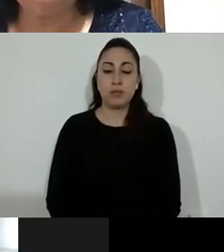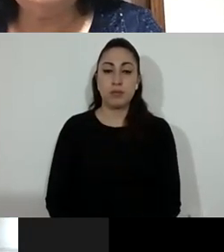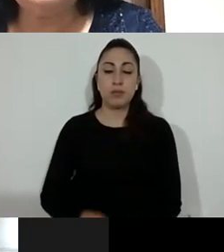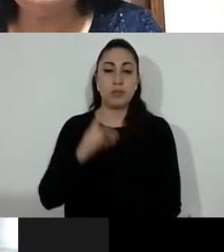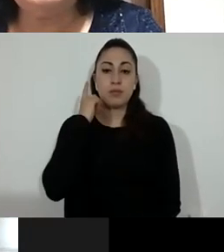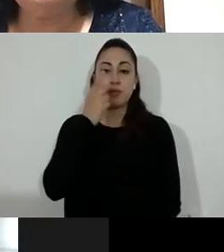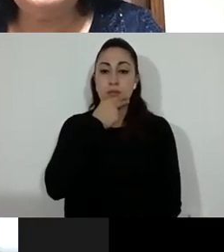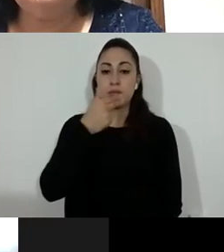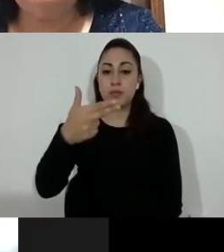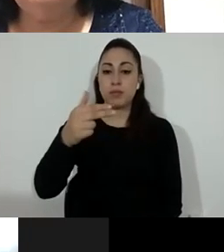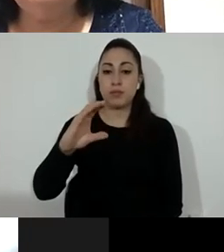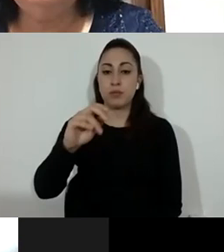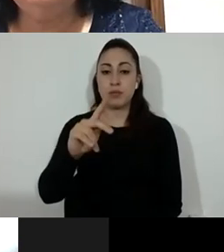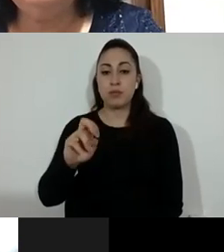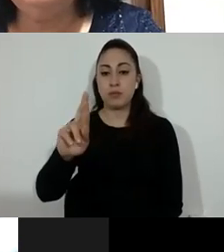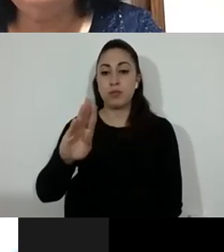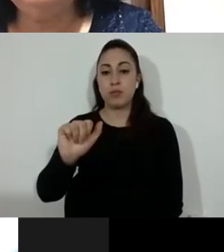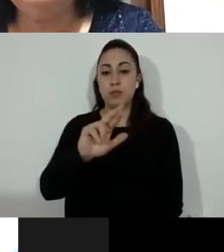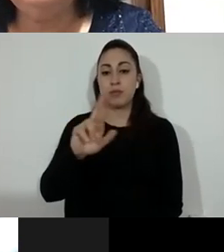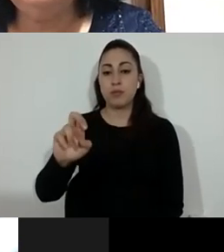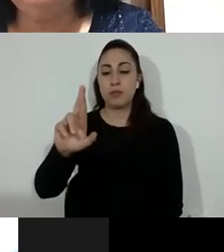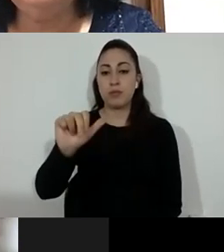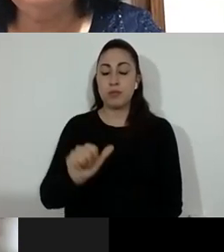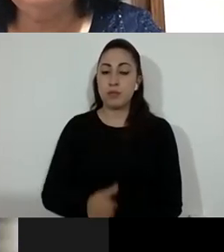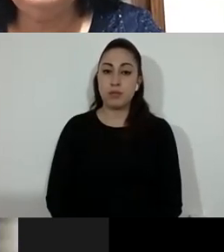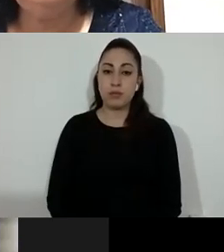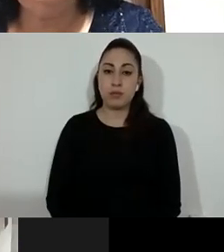Diputado Héctor Barrera Marmolejo.